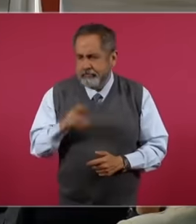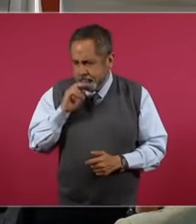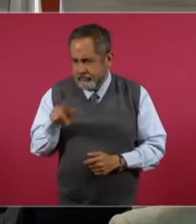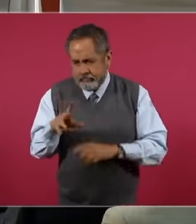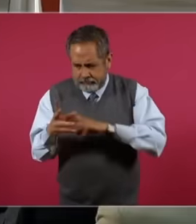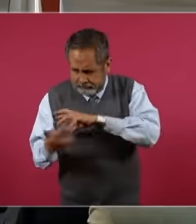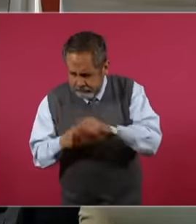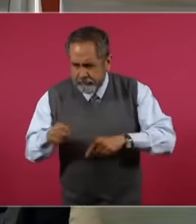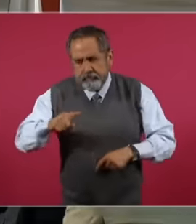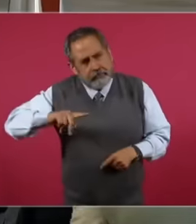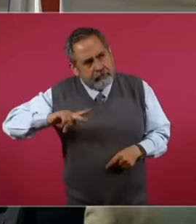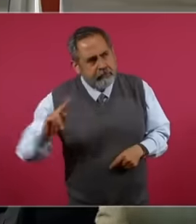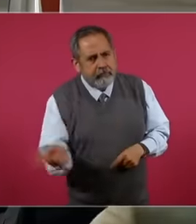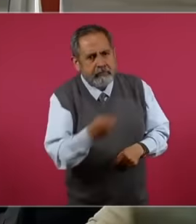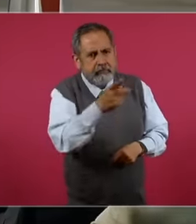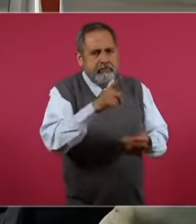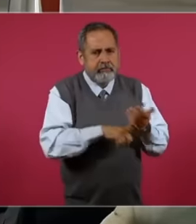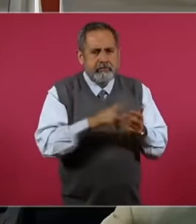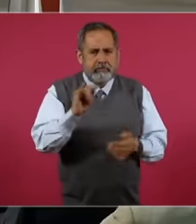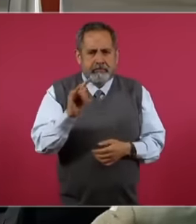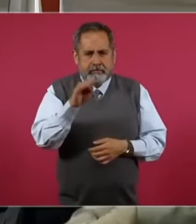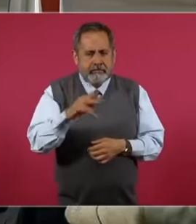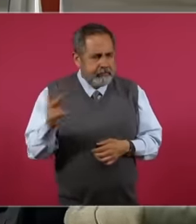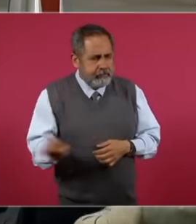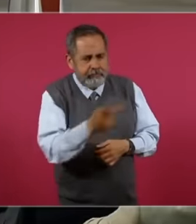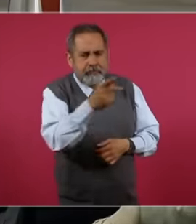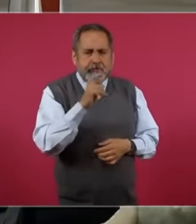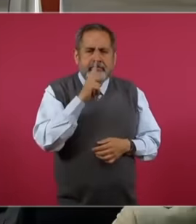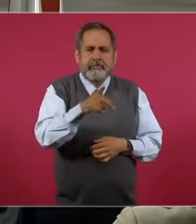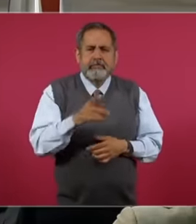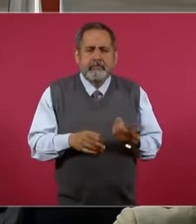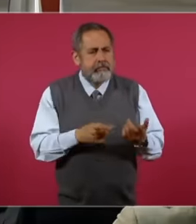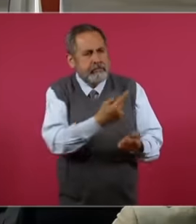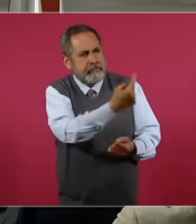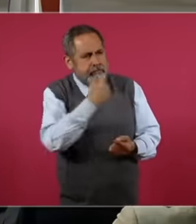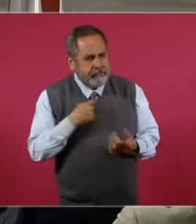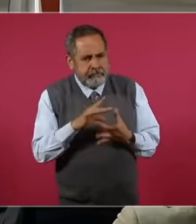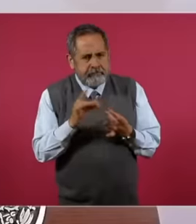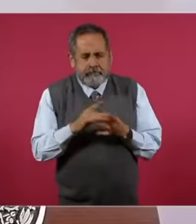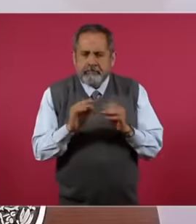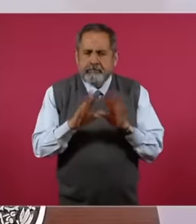preguntara a Tim Golden lo que no nos ha